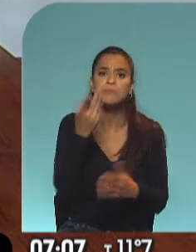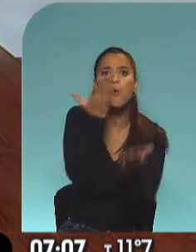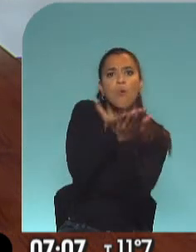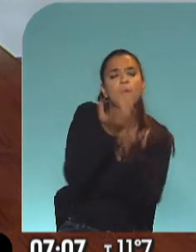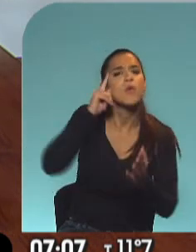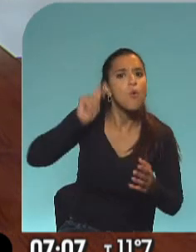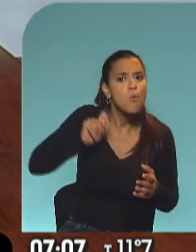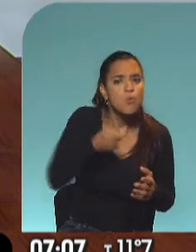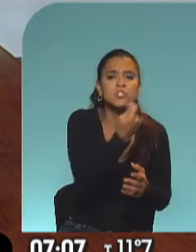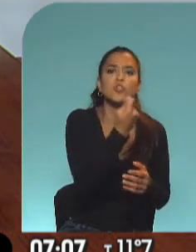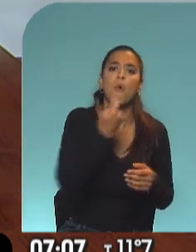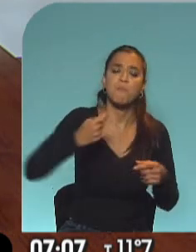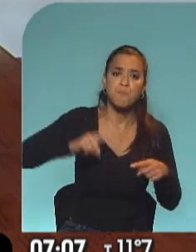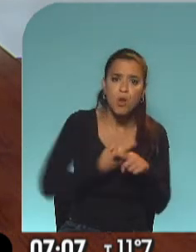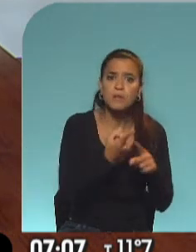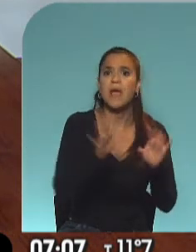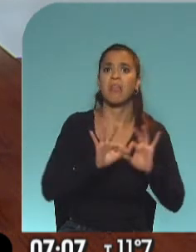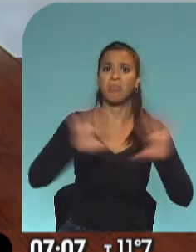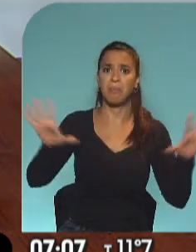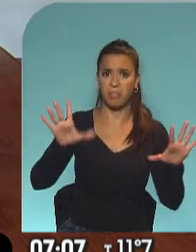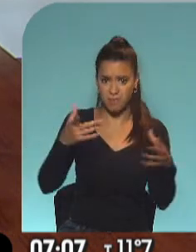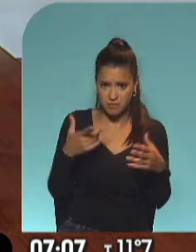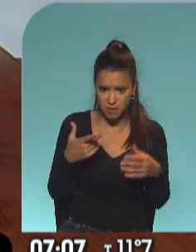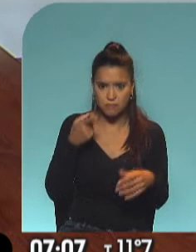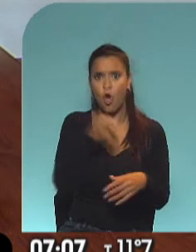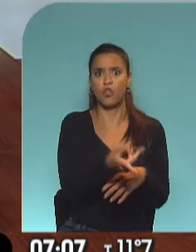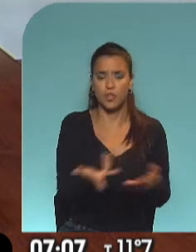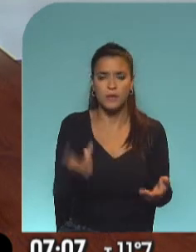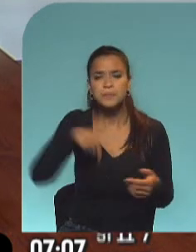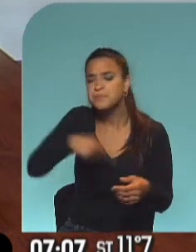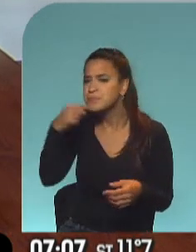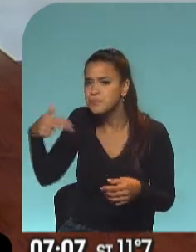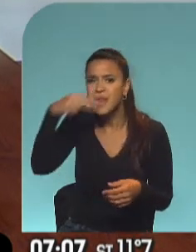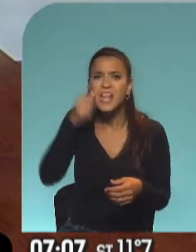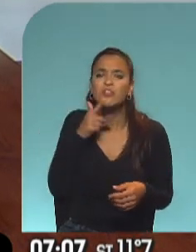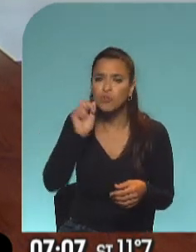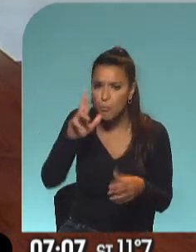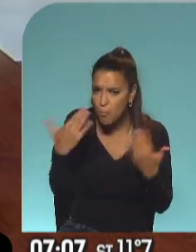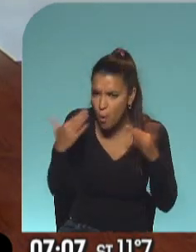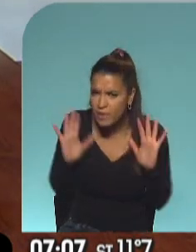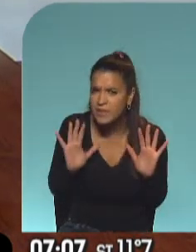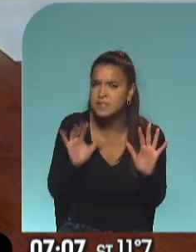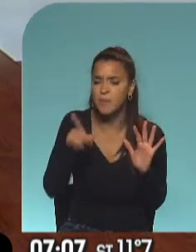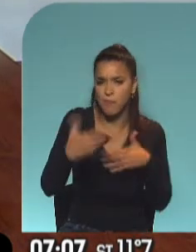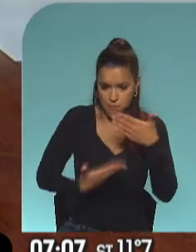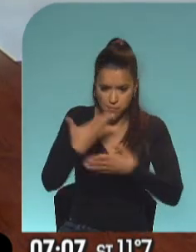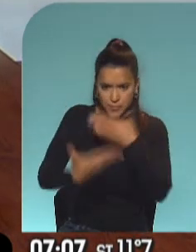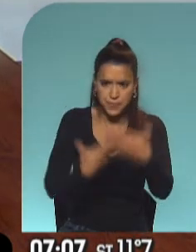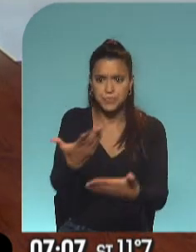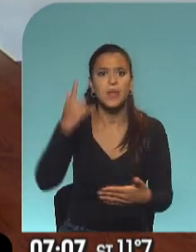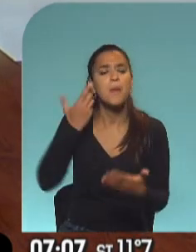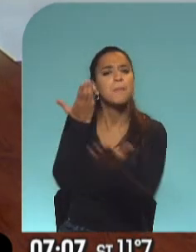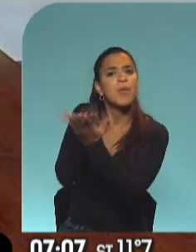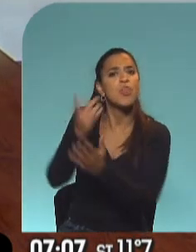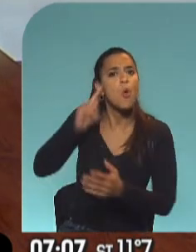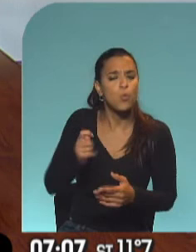político atenta justamente contra la independencia judicial. Y le preguntamos a Néstor, ¿tiene posibilidades, de avanzar este pedido de juicio